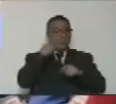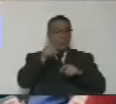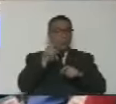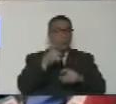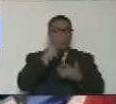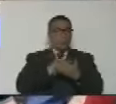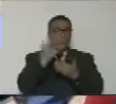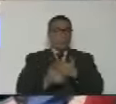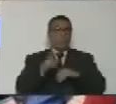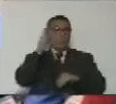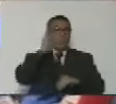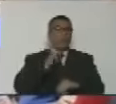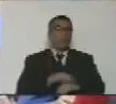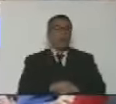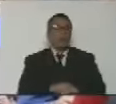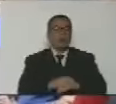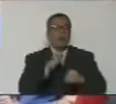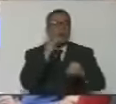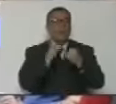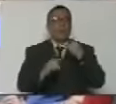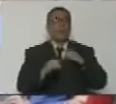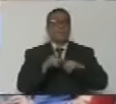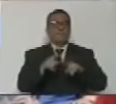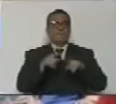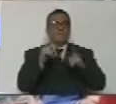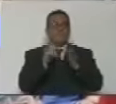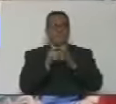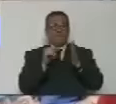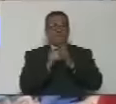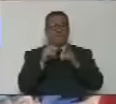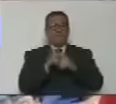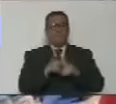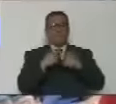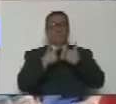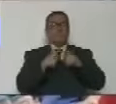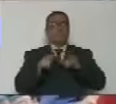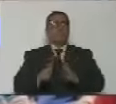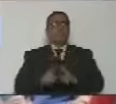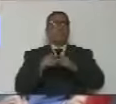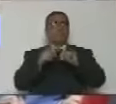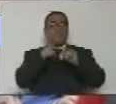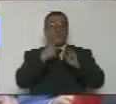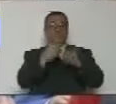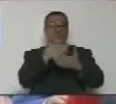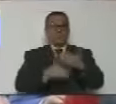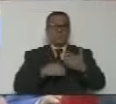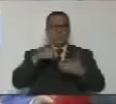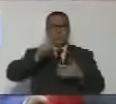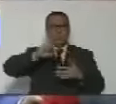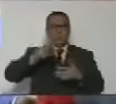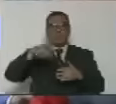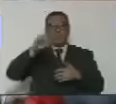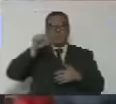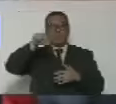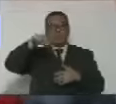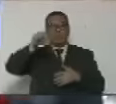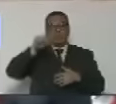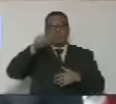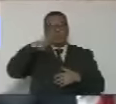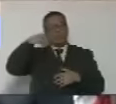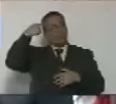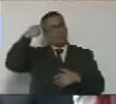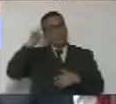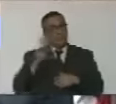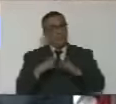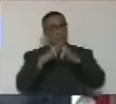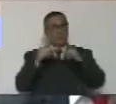del proyecto bolivariano. Termino con una frase del Libertador en el manifiesto de Cartagena, presidente, que yo creo que